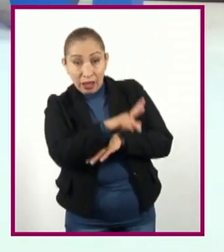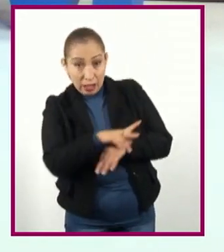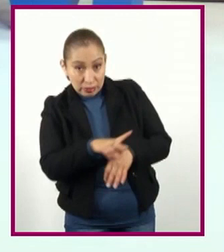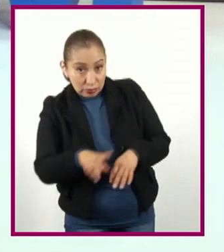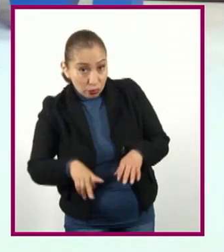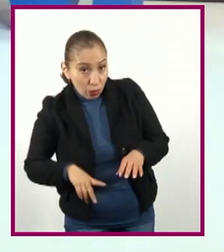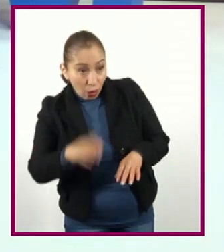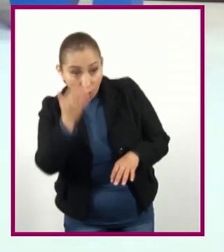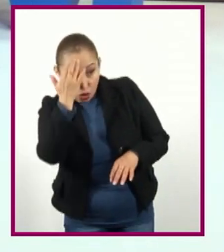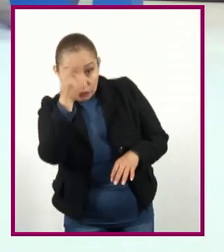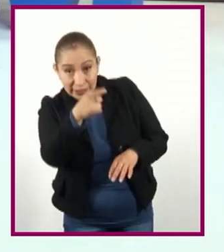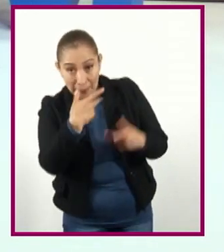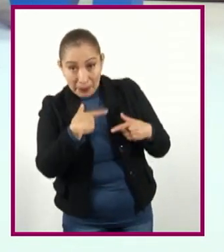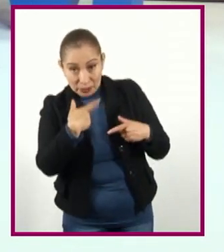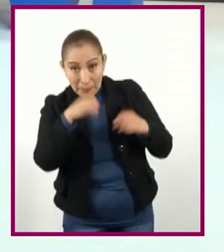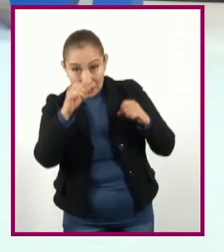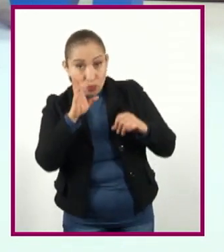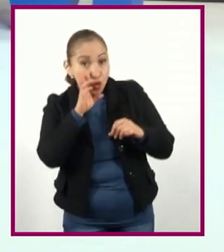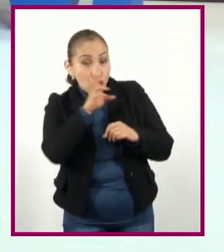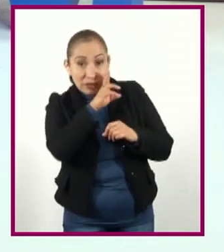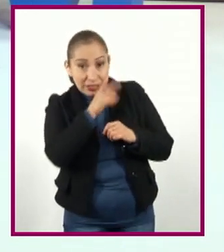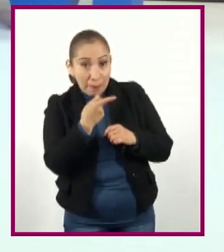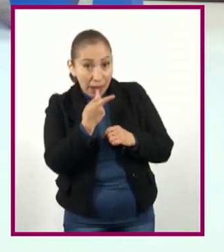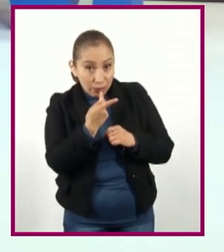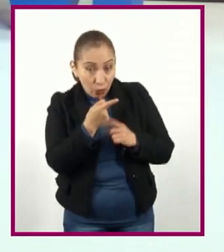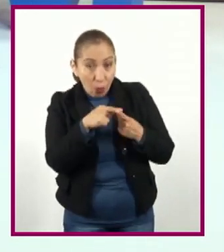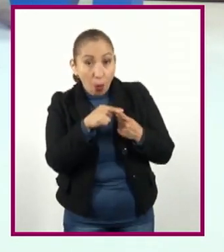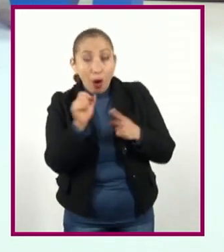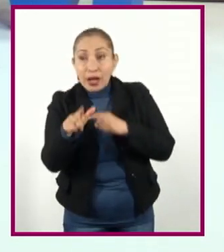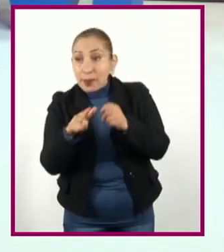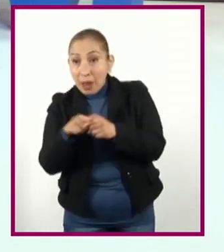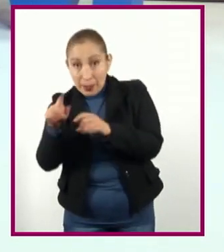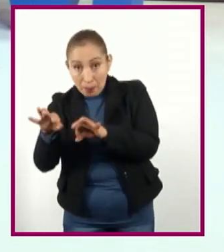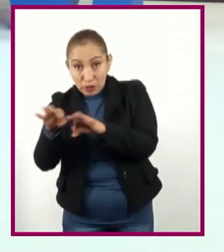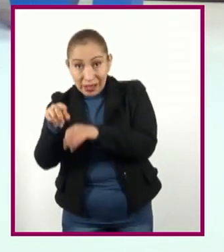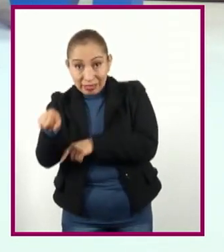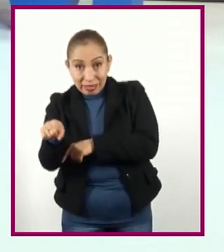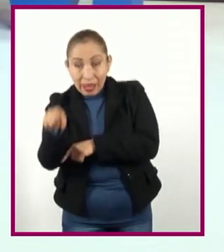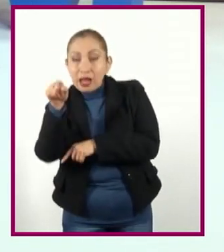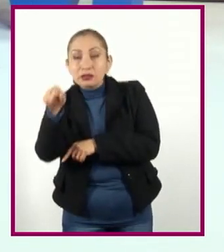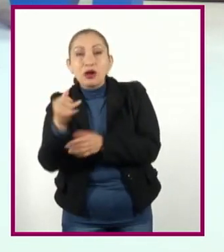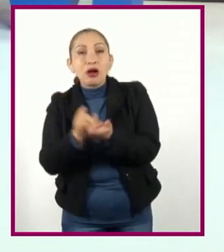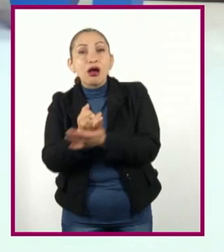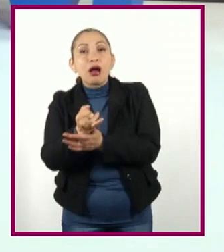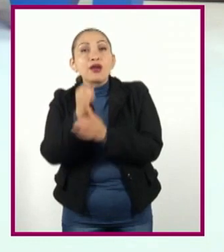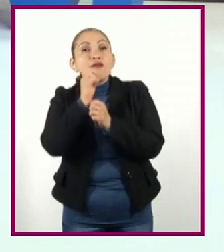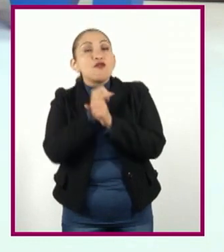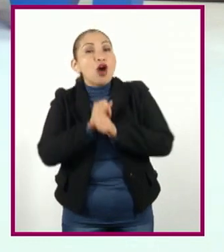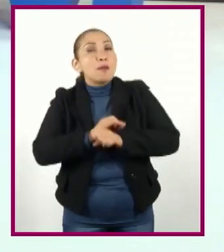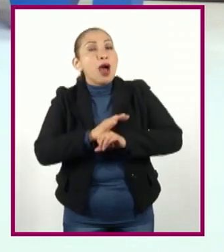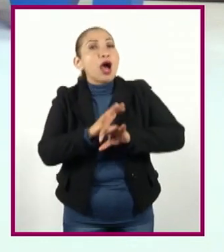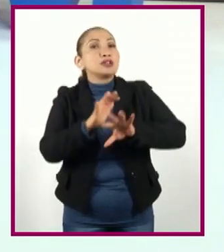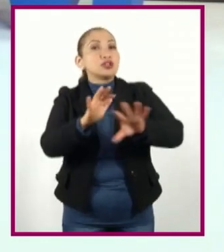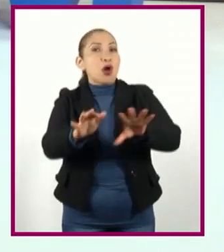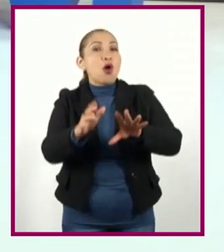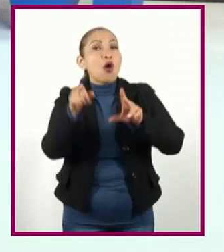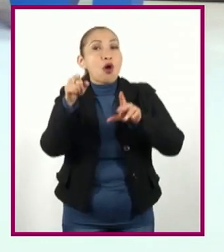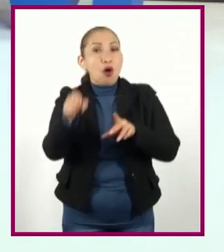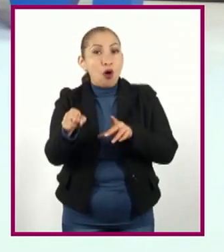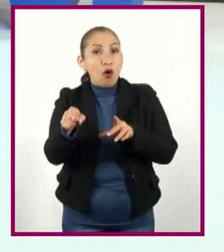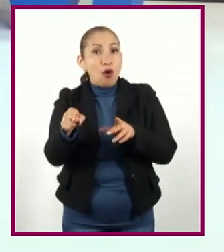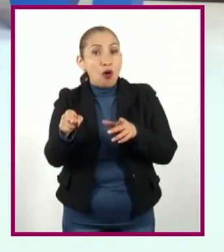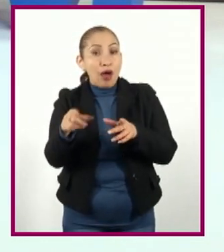o conocida de una persona, lugar, animal o cosa es lo que determina que las informaciones que lo o